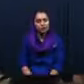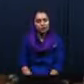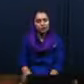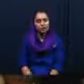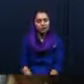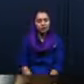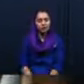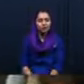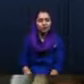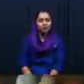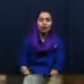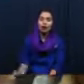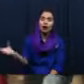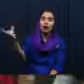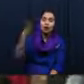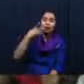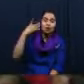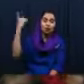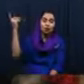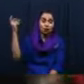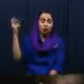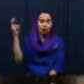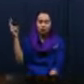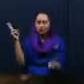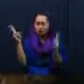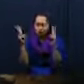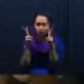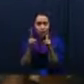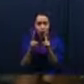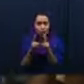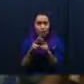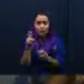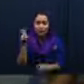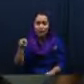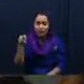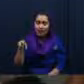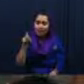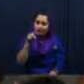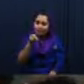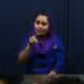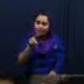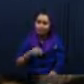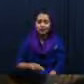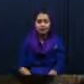Dios lo hace. Dios conoce las necesidades tuyas.